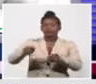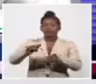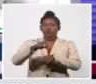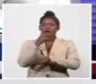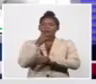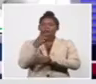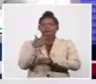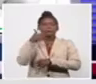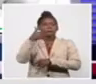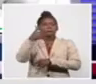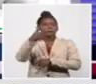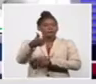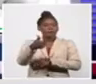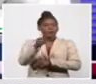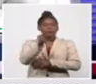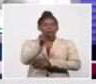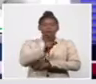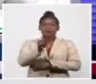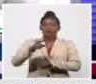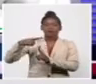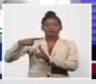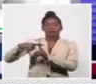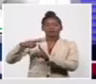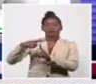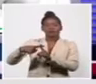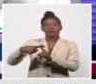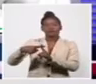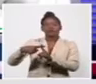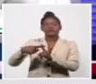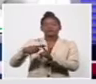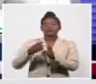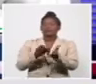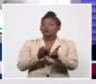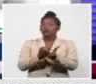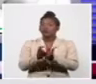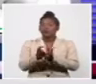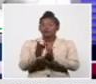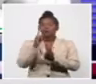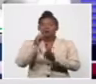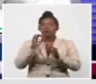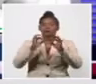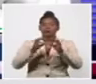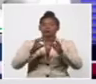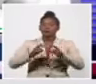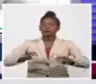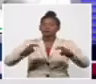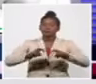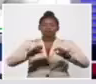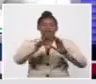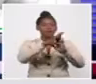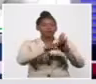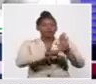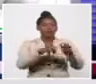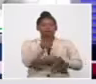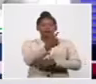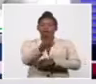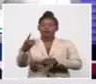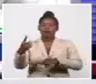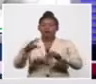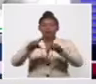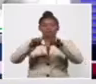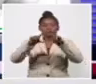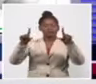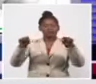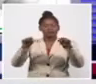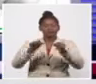pacientes diagnosticados con la COVID-19 y se implementan medidas de restricción en cada comunidad del país. Cuba, en lo que va de